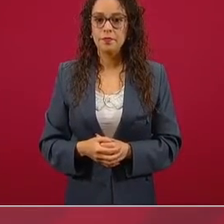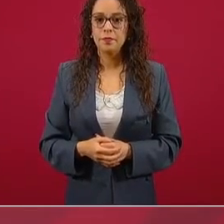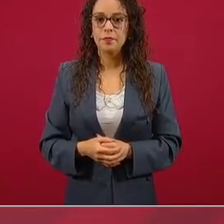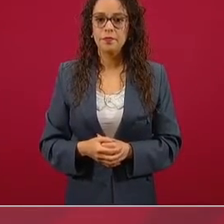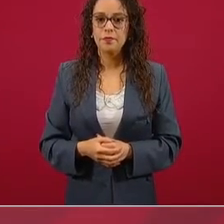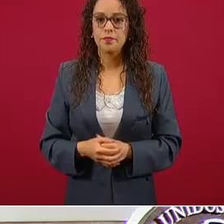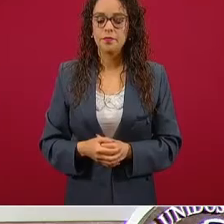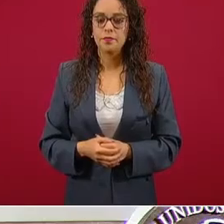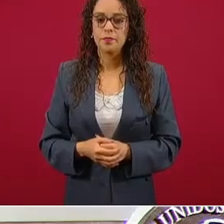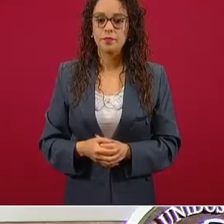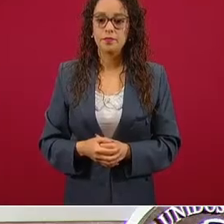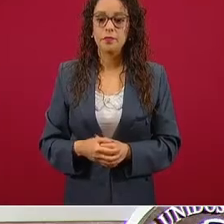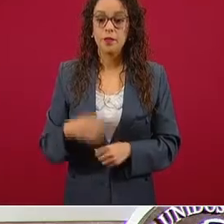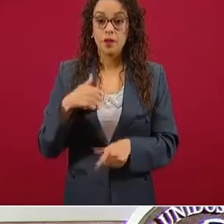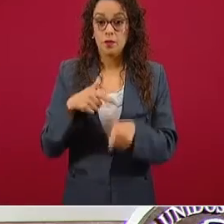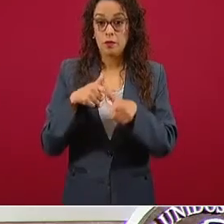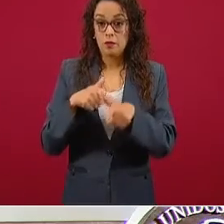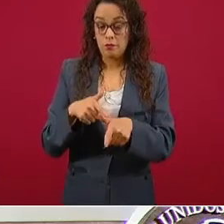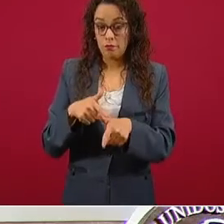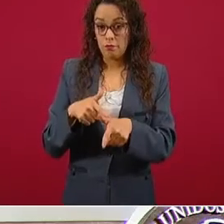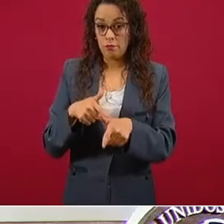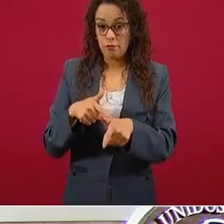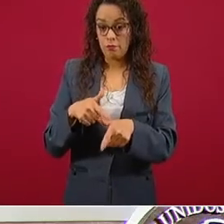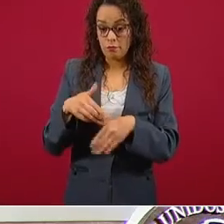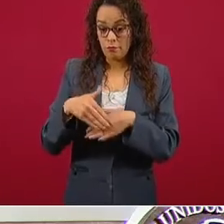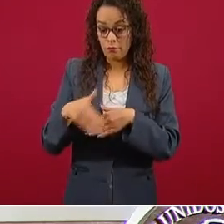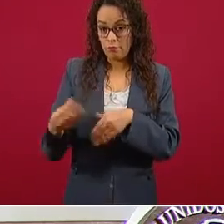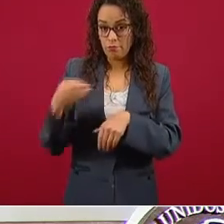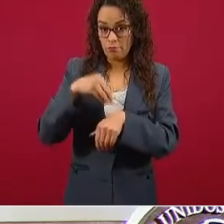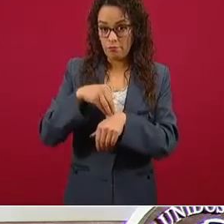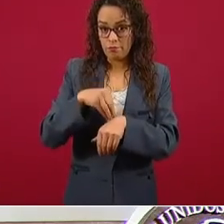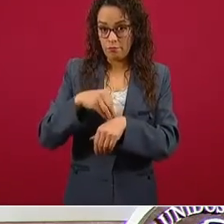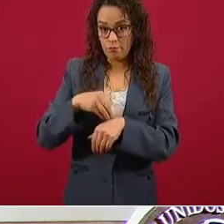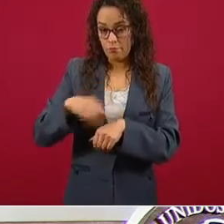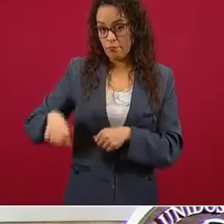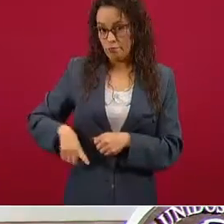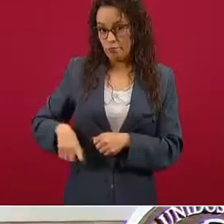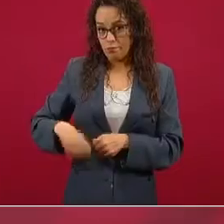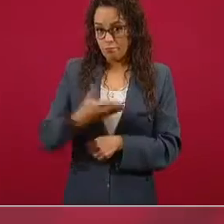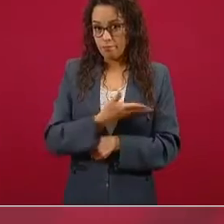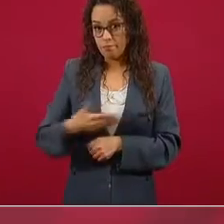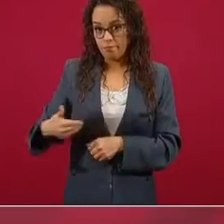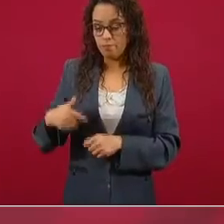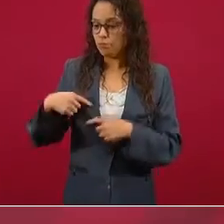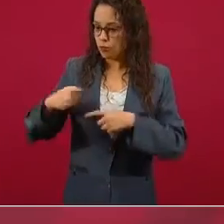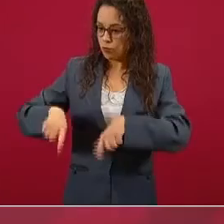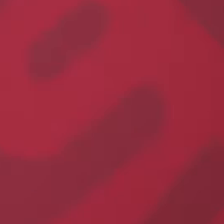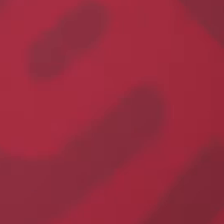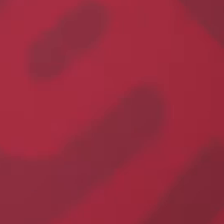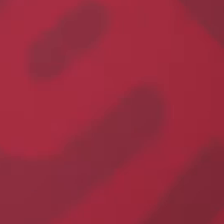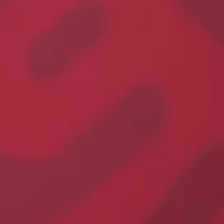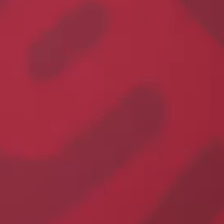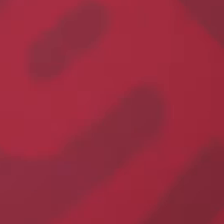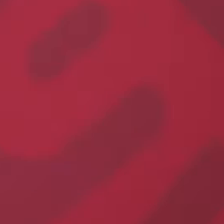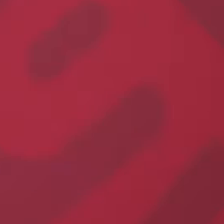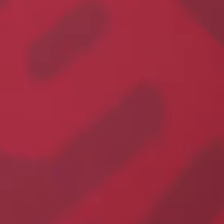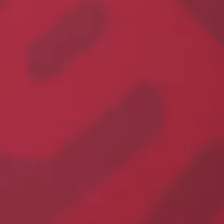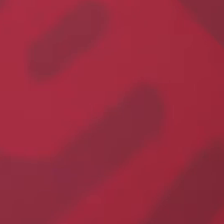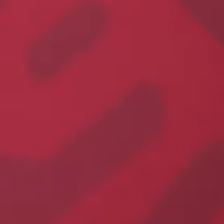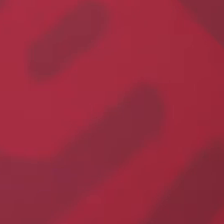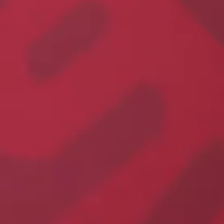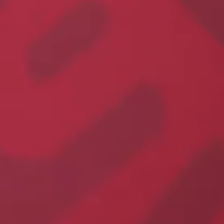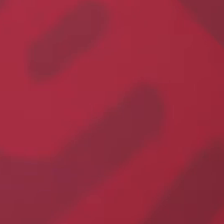gobierno vamos a becar a 30,000